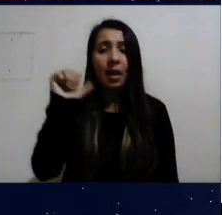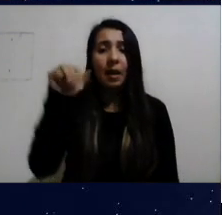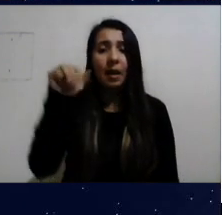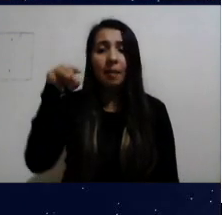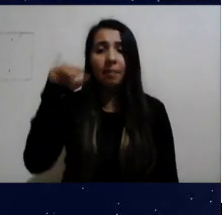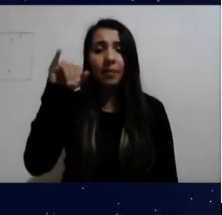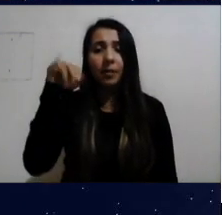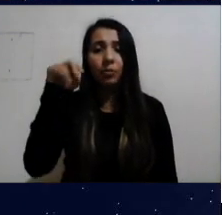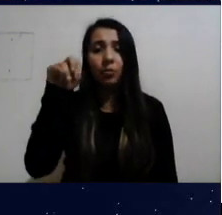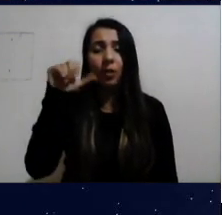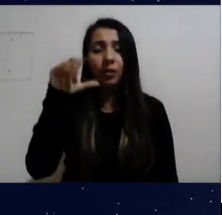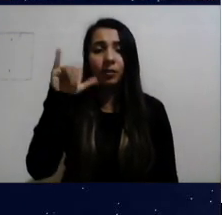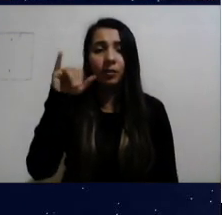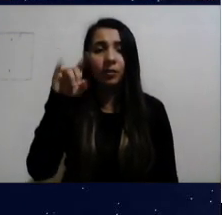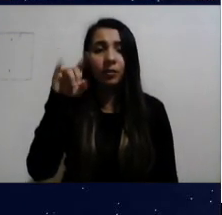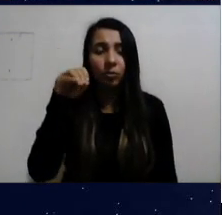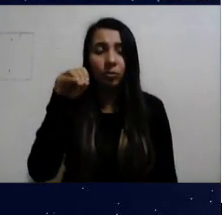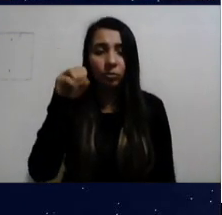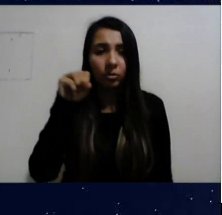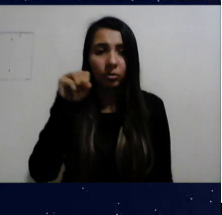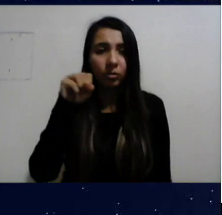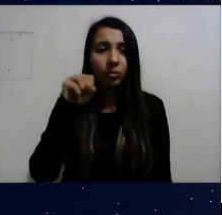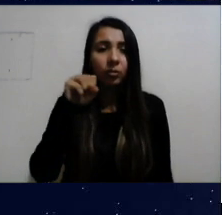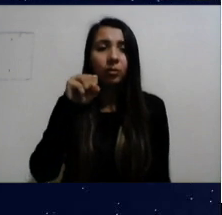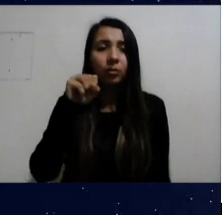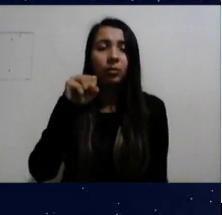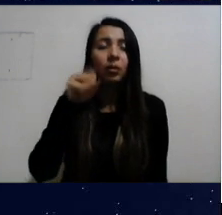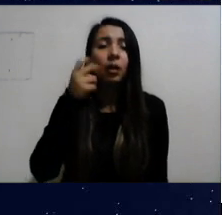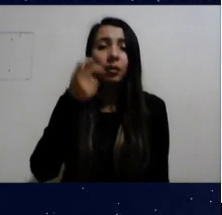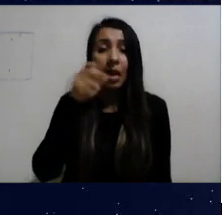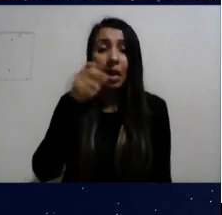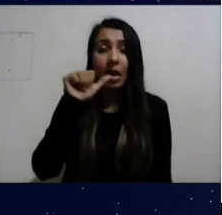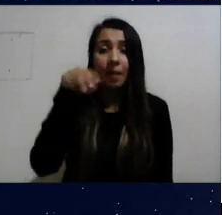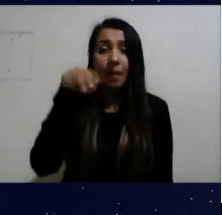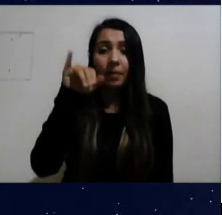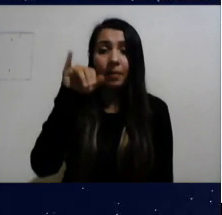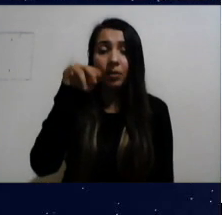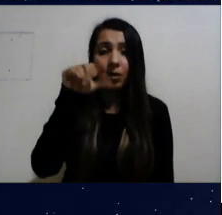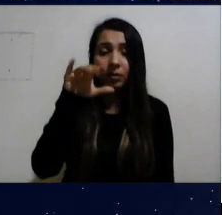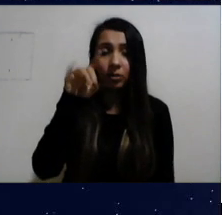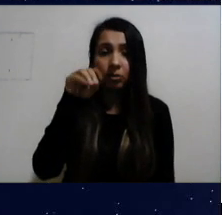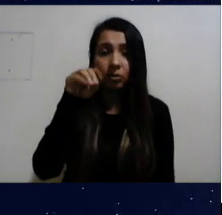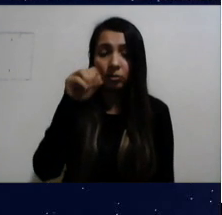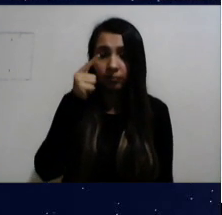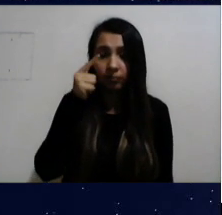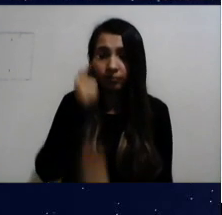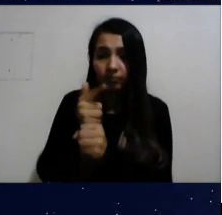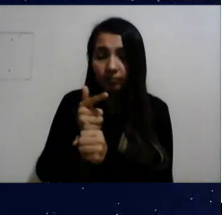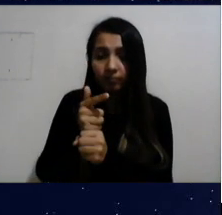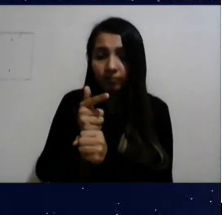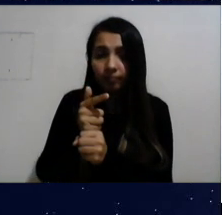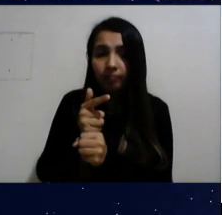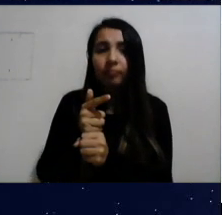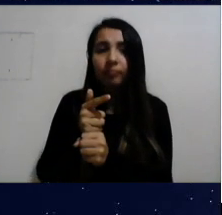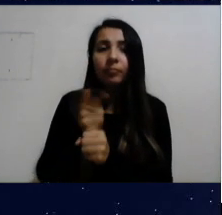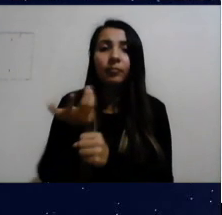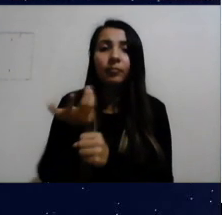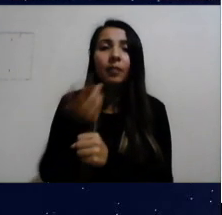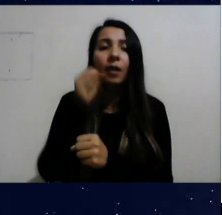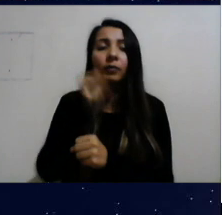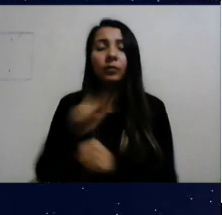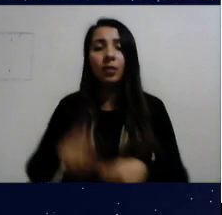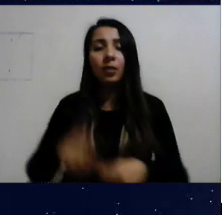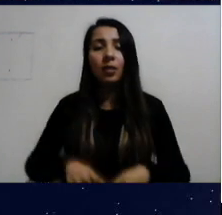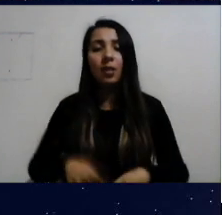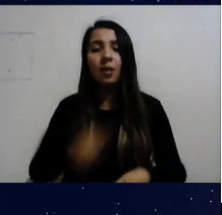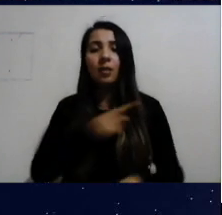aminoácidos. Y entonces, antes de empezar a detectar aminoácidos, dijeron, bueno, para que haya aminoácidos tendrían